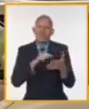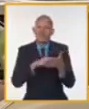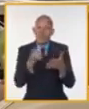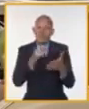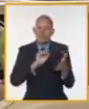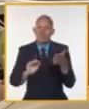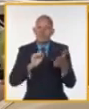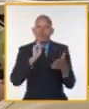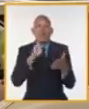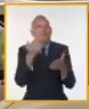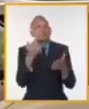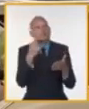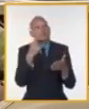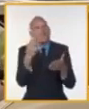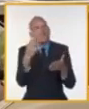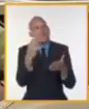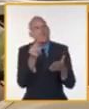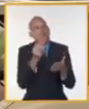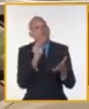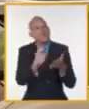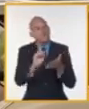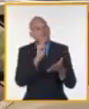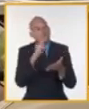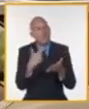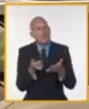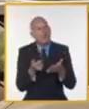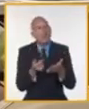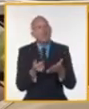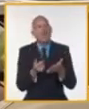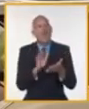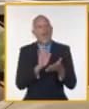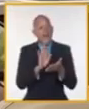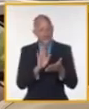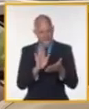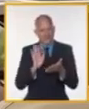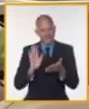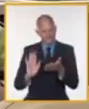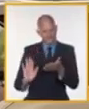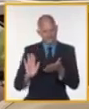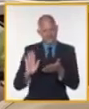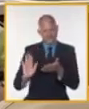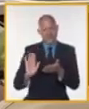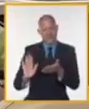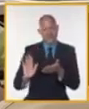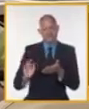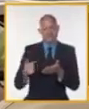que hay un despliegue de canales de pago, pero no es el correcto que beneficia a la población. O